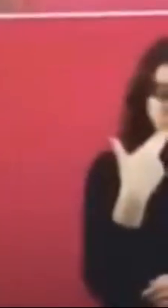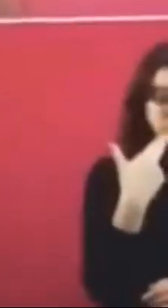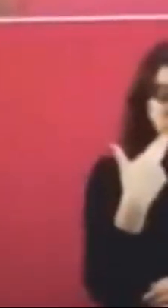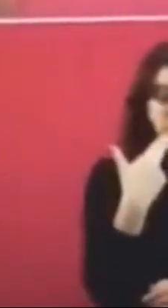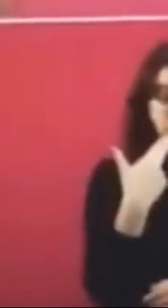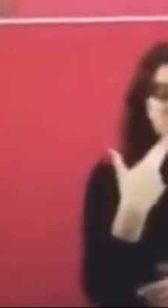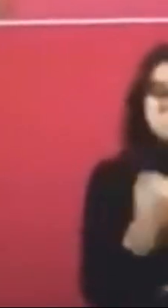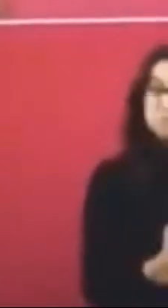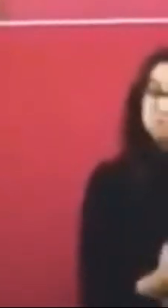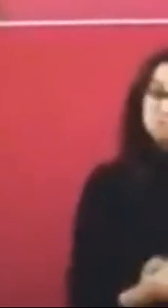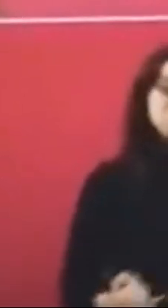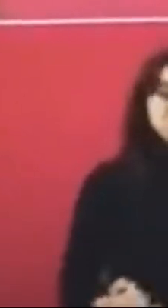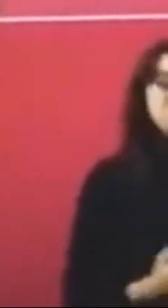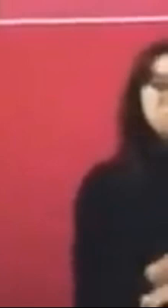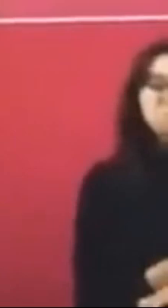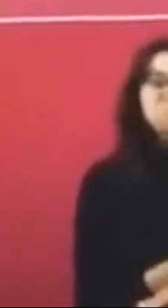se decide